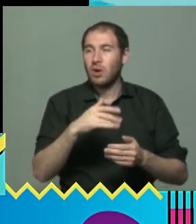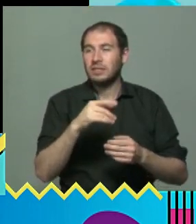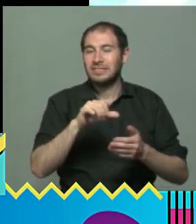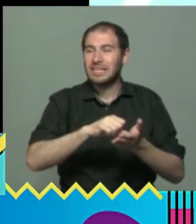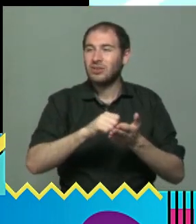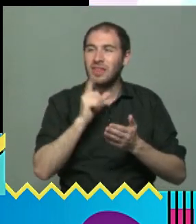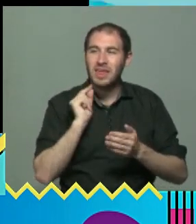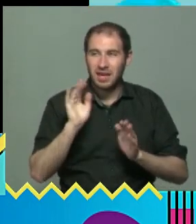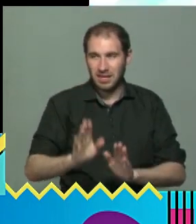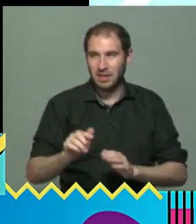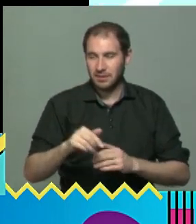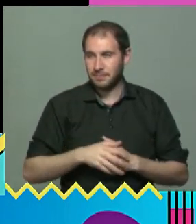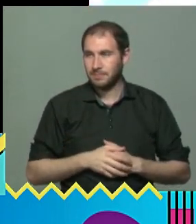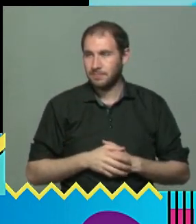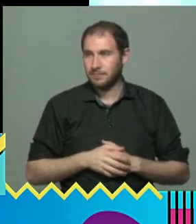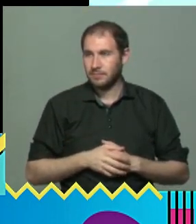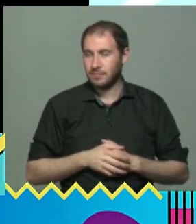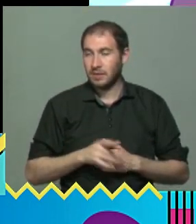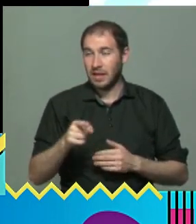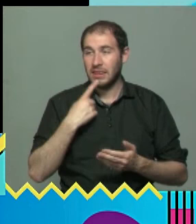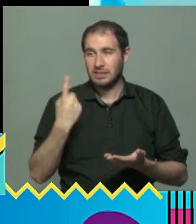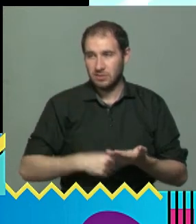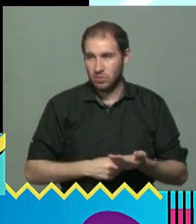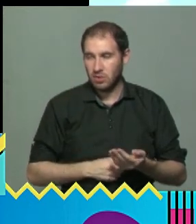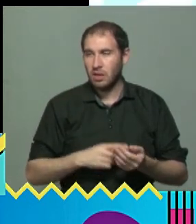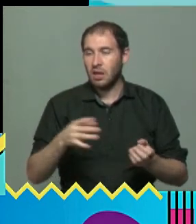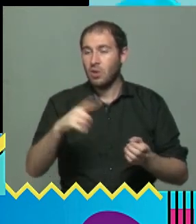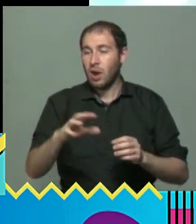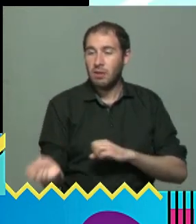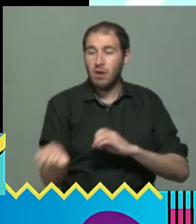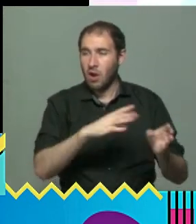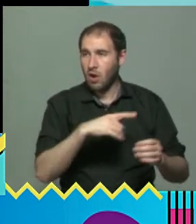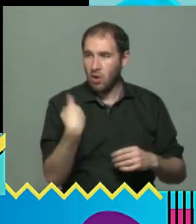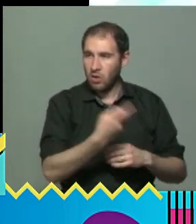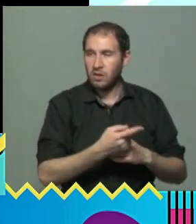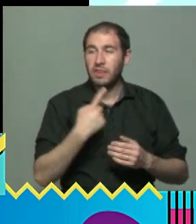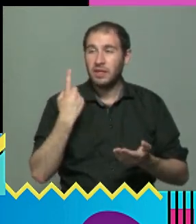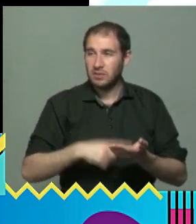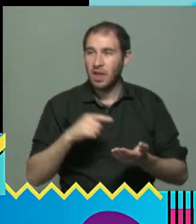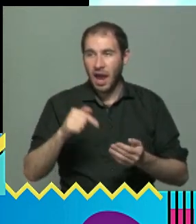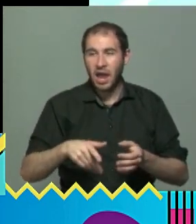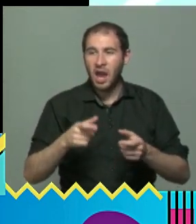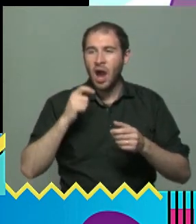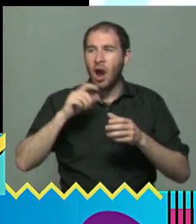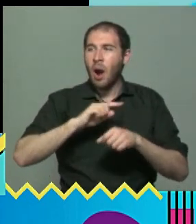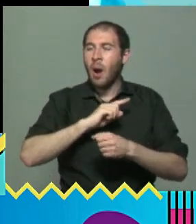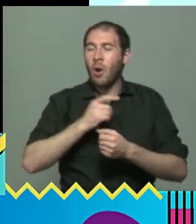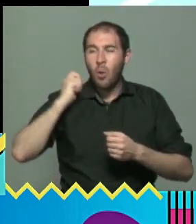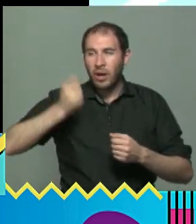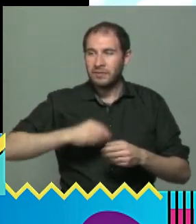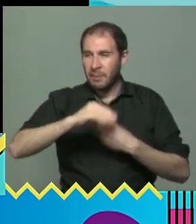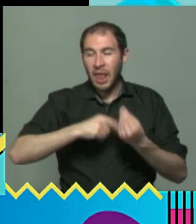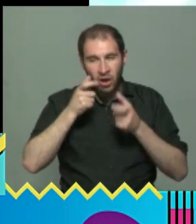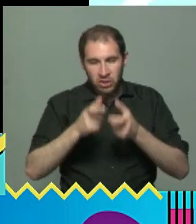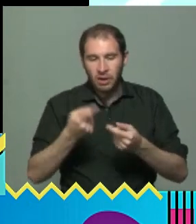vida. Y entonces decide trasladarlo a otro espacio y esta medida es la que revisa el juez de familia. Pero el